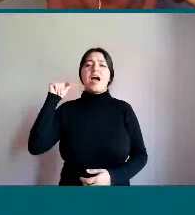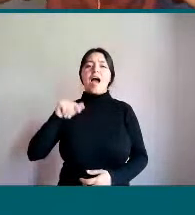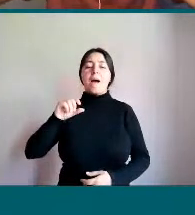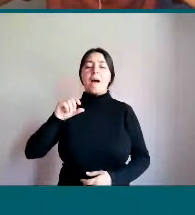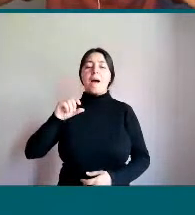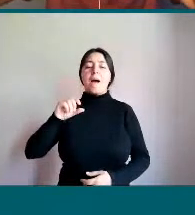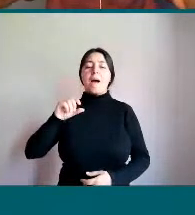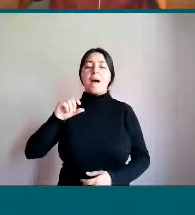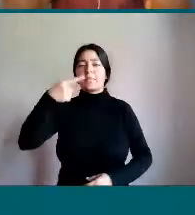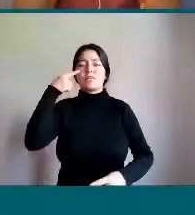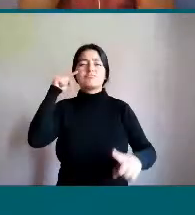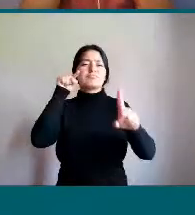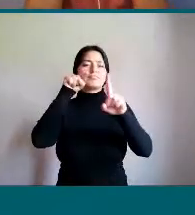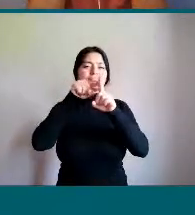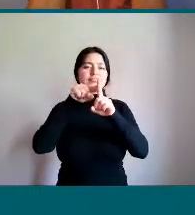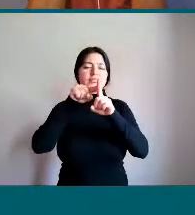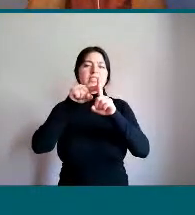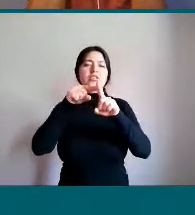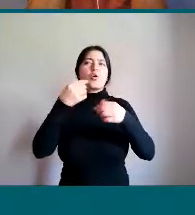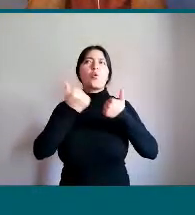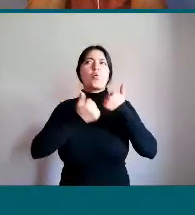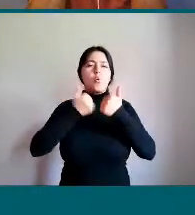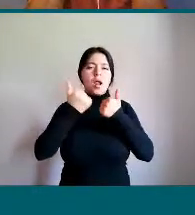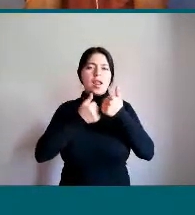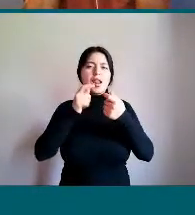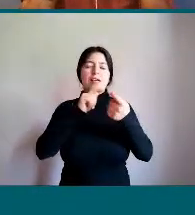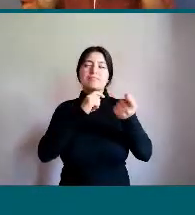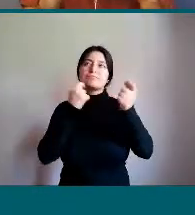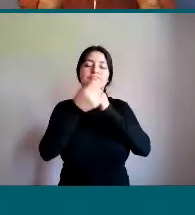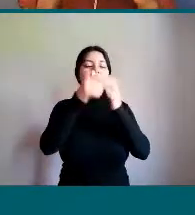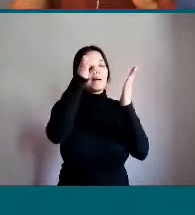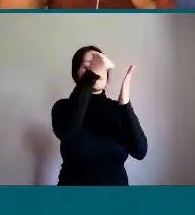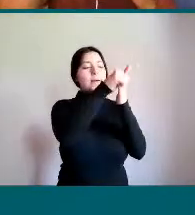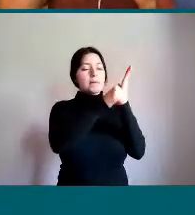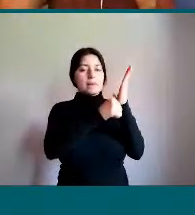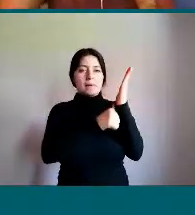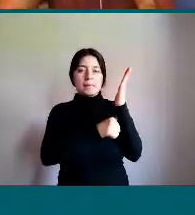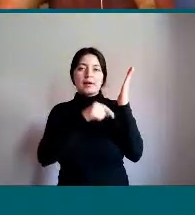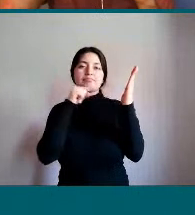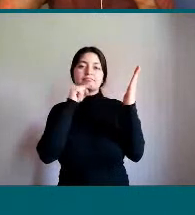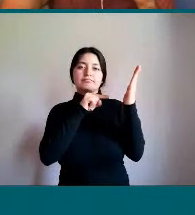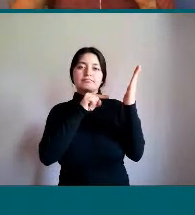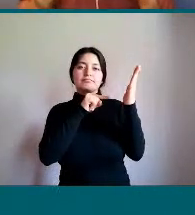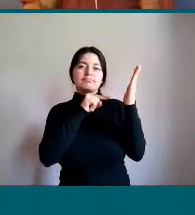tenemos es el objetivo. Ese objetivo se traduce en un contenido. Ese contenido,